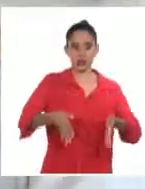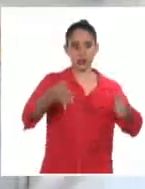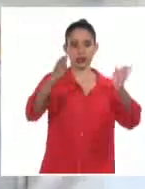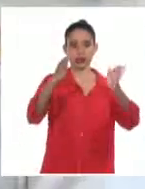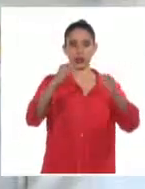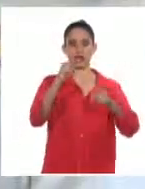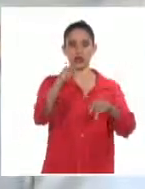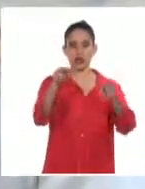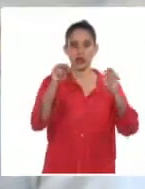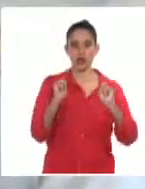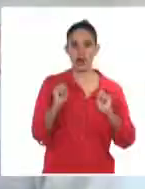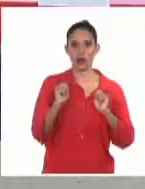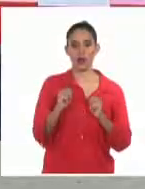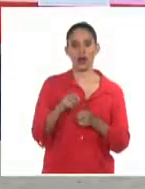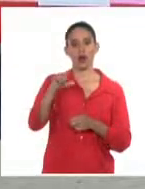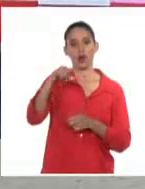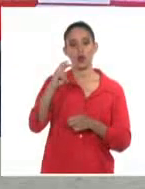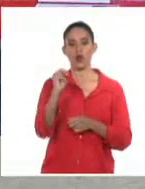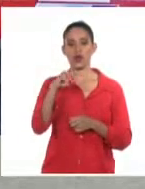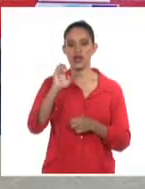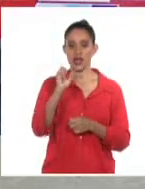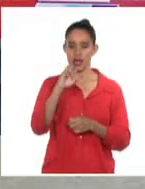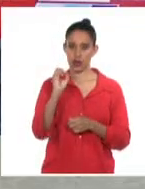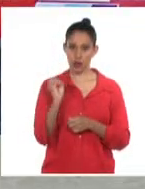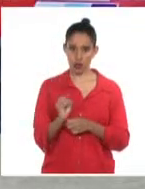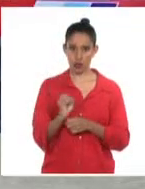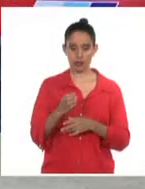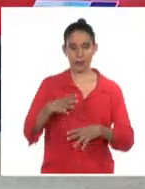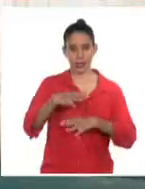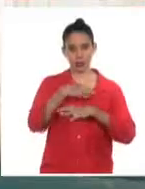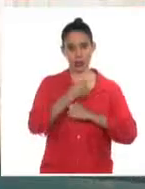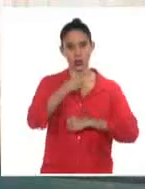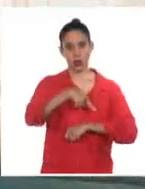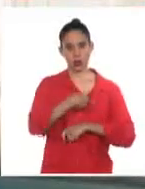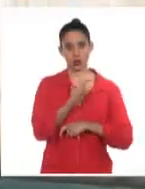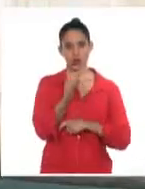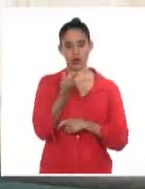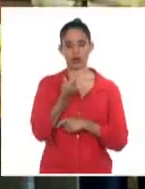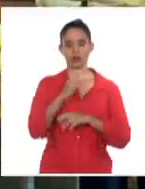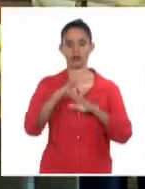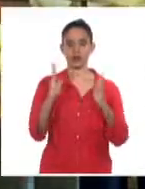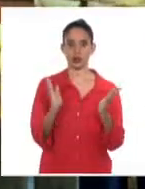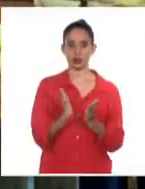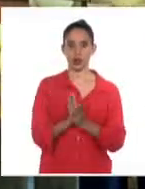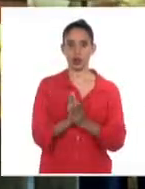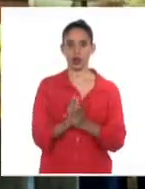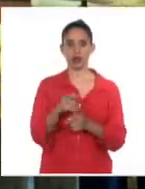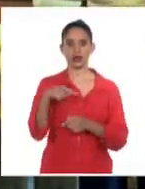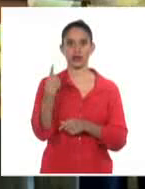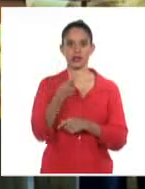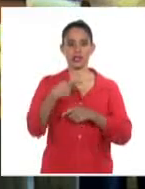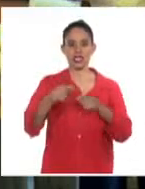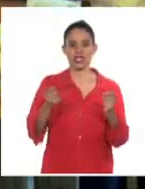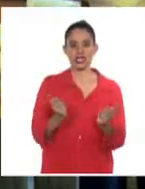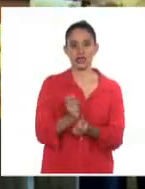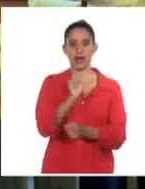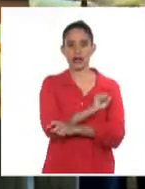por la UNESCO Patrimonio Cultural de la Humanidad. Hemos realizado la 19ª graduación